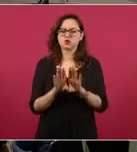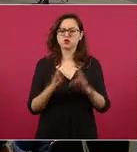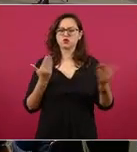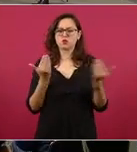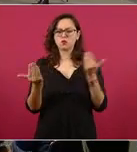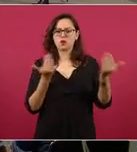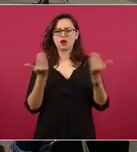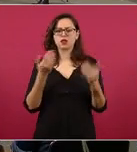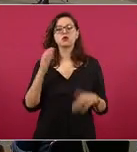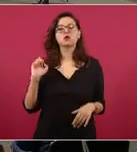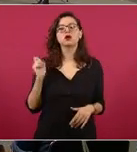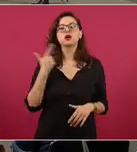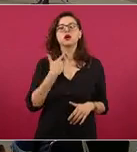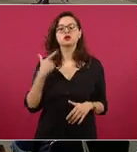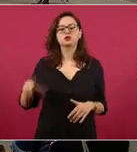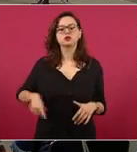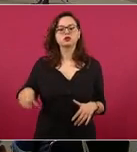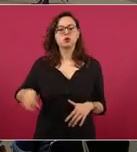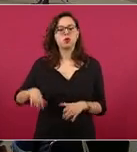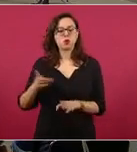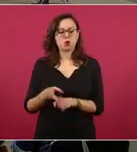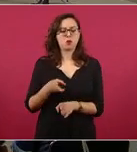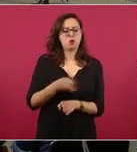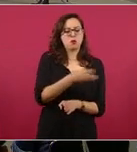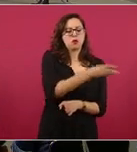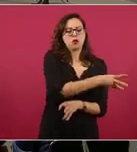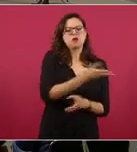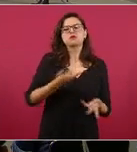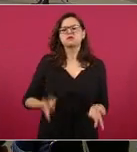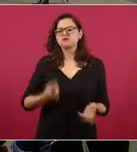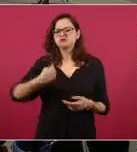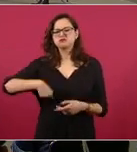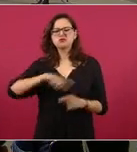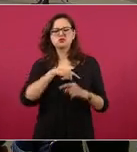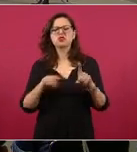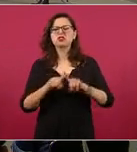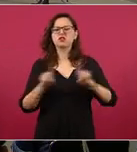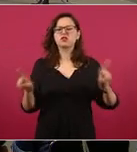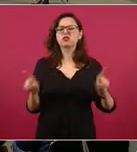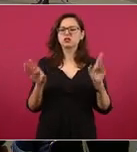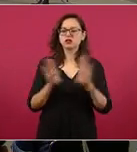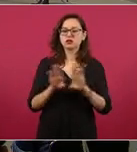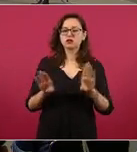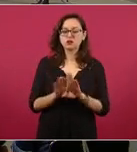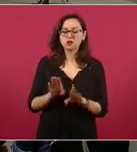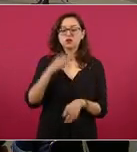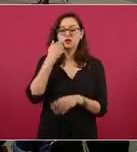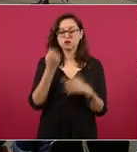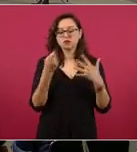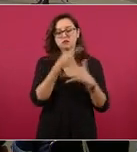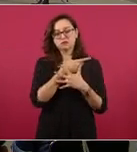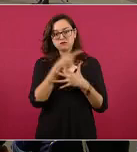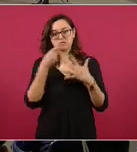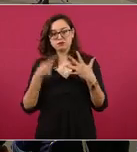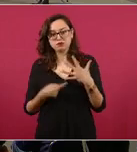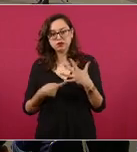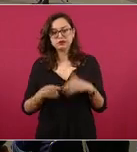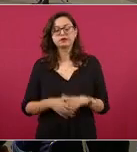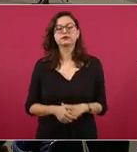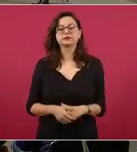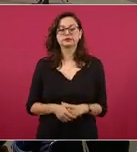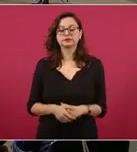señalar puntualmente en qué consideramos que somos diferentes. Bueno, esta institución parte que